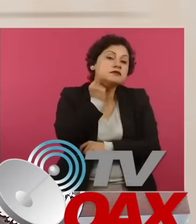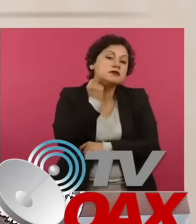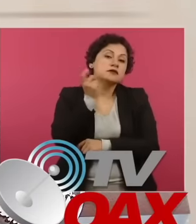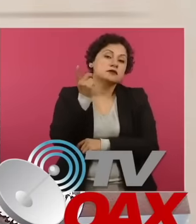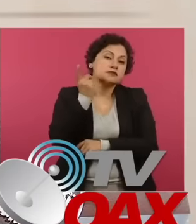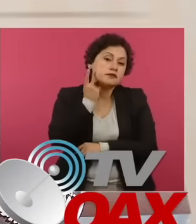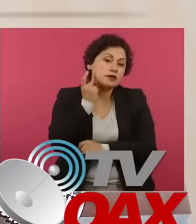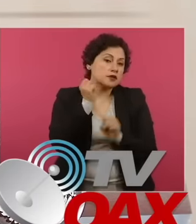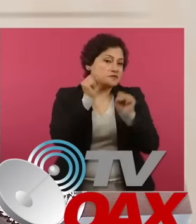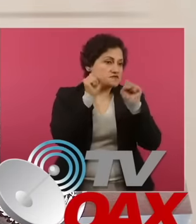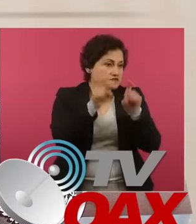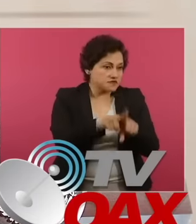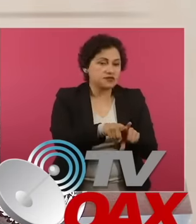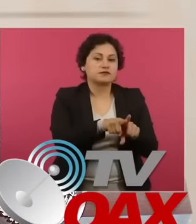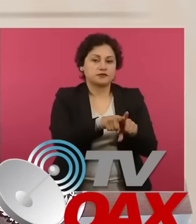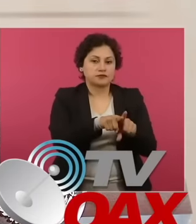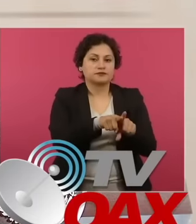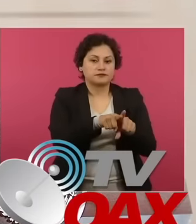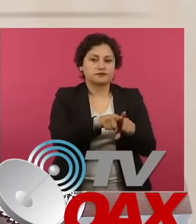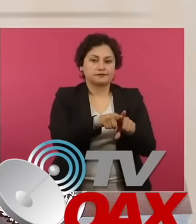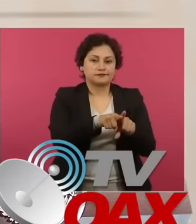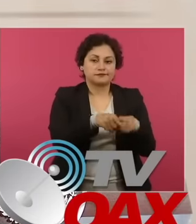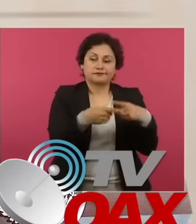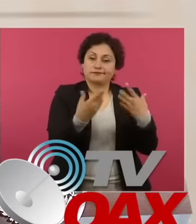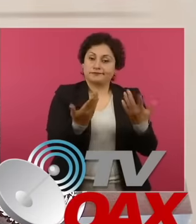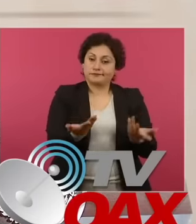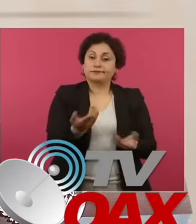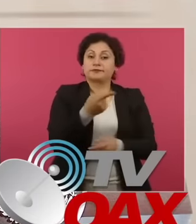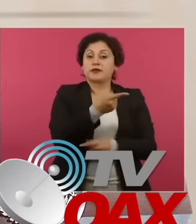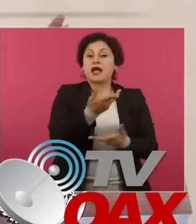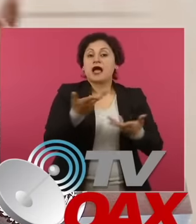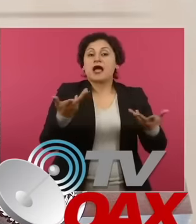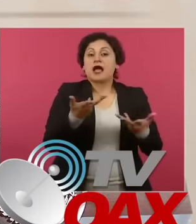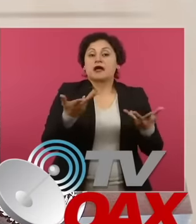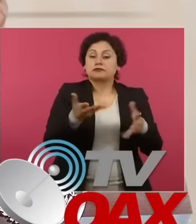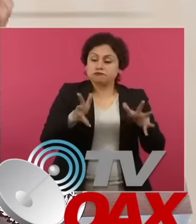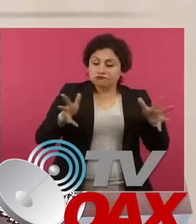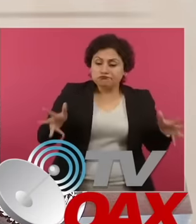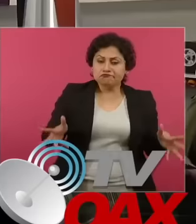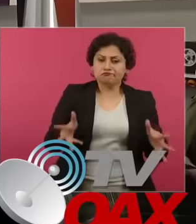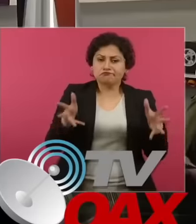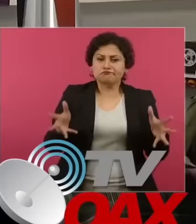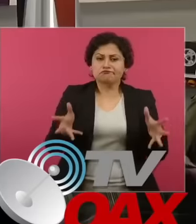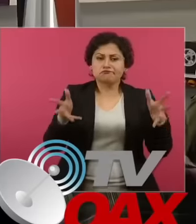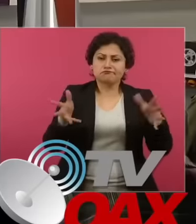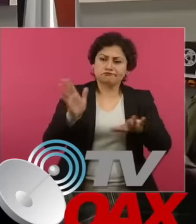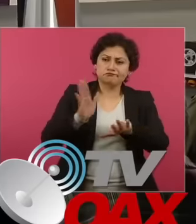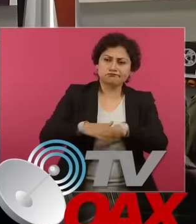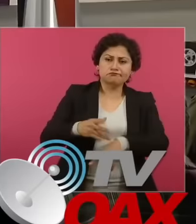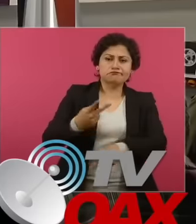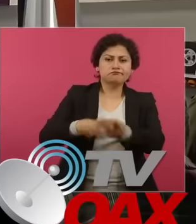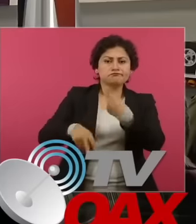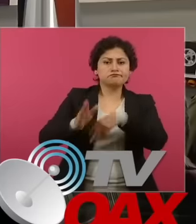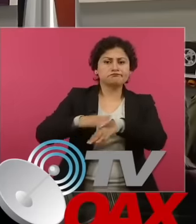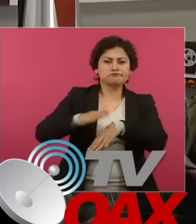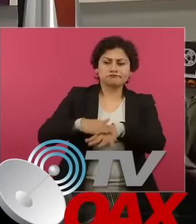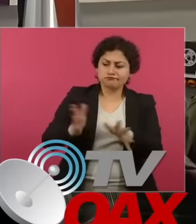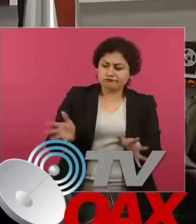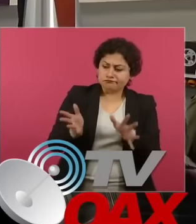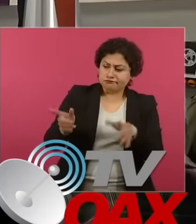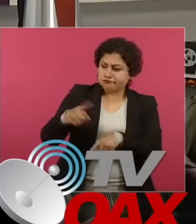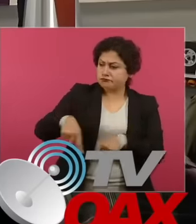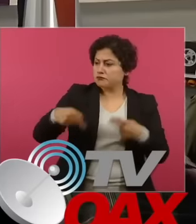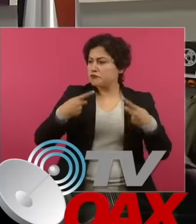a promover y a impulsar a científicos que